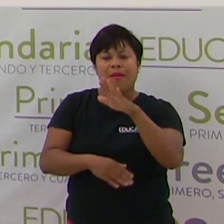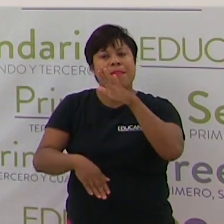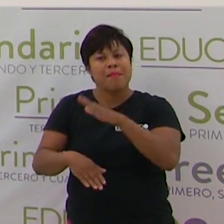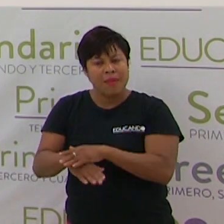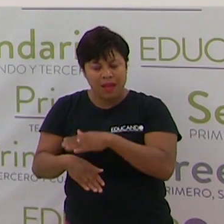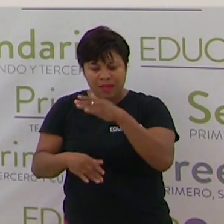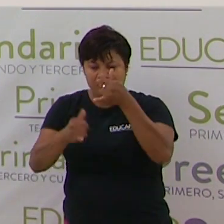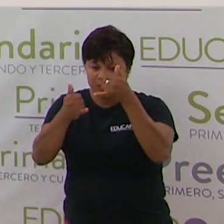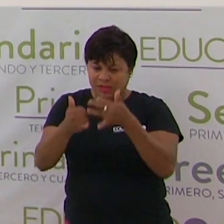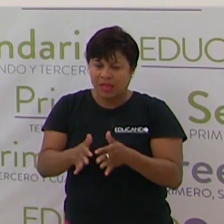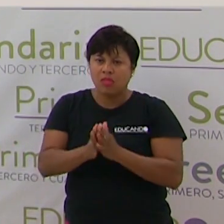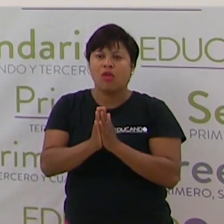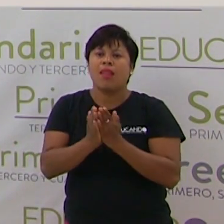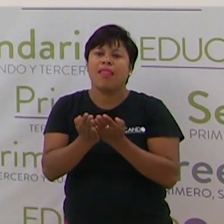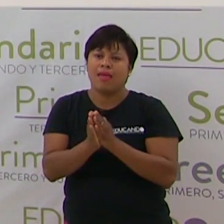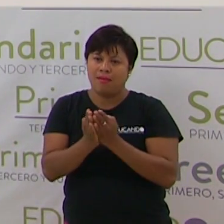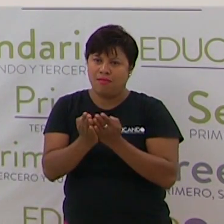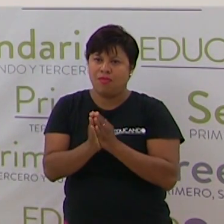el